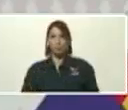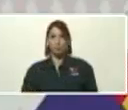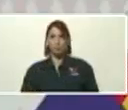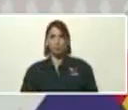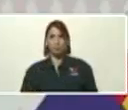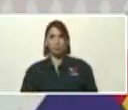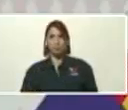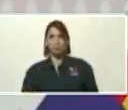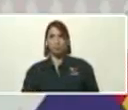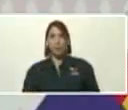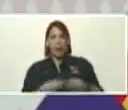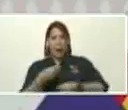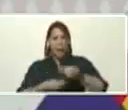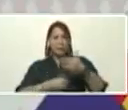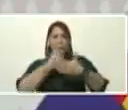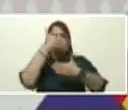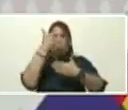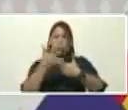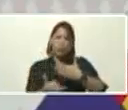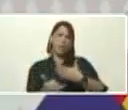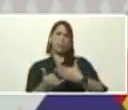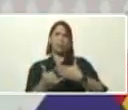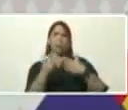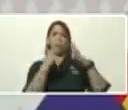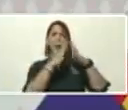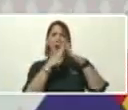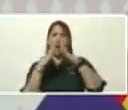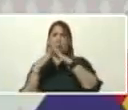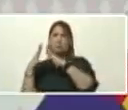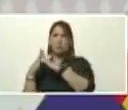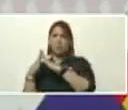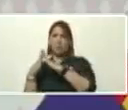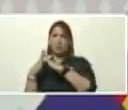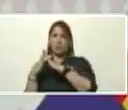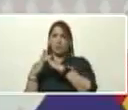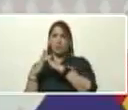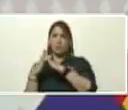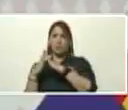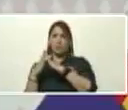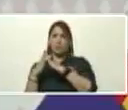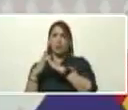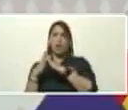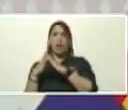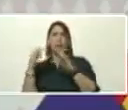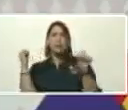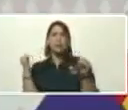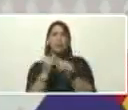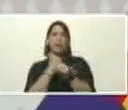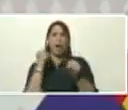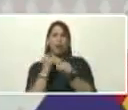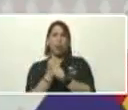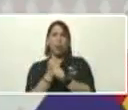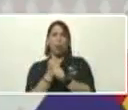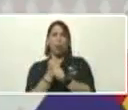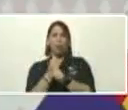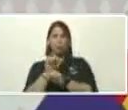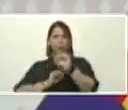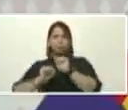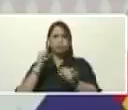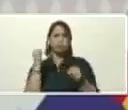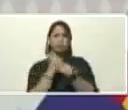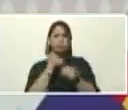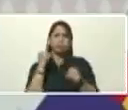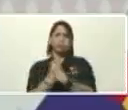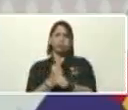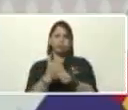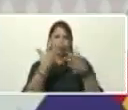vamos a hacer proyectos de vivienda para los trabajadores sindicalizados, empresa por